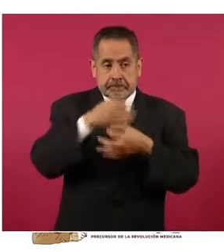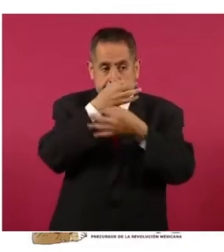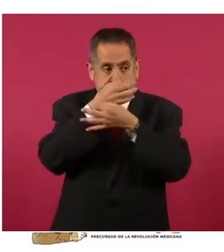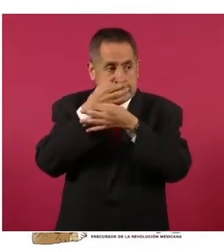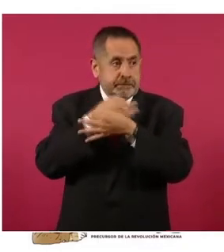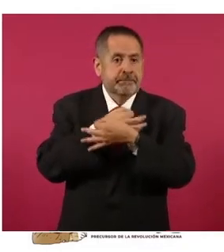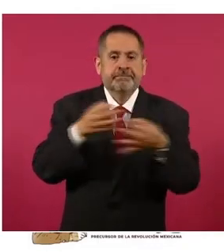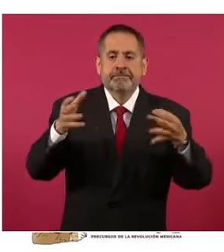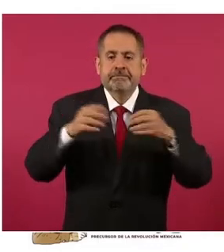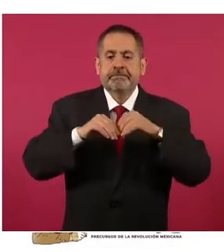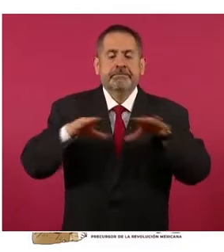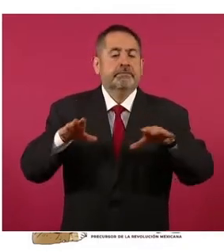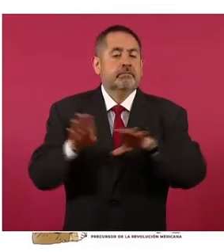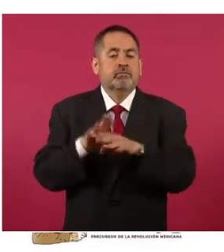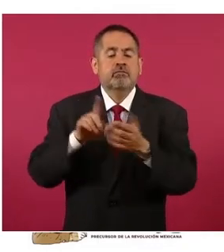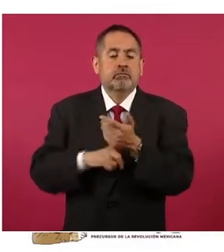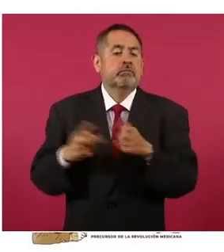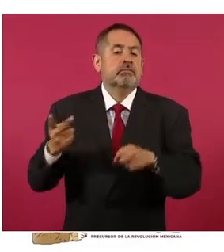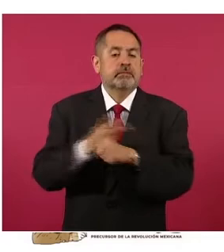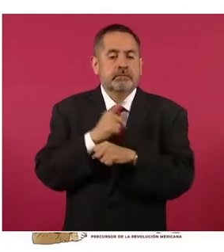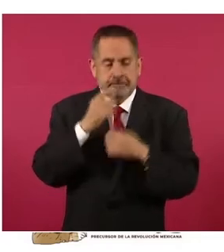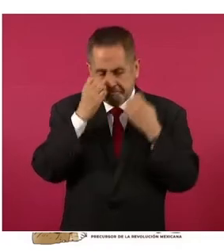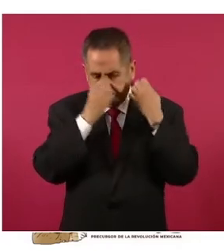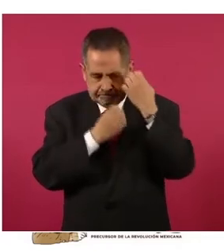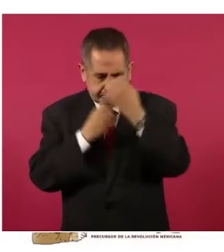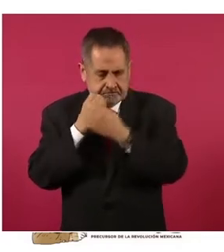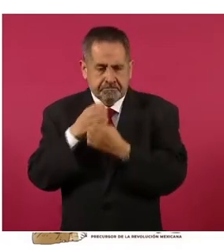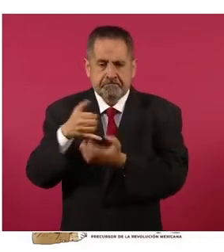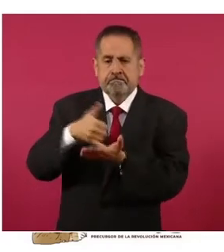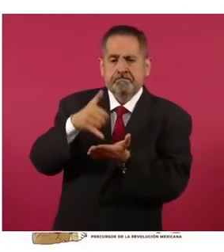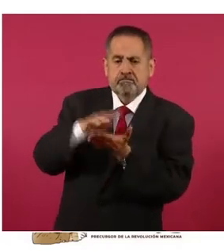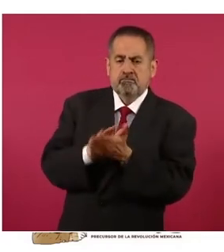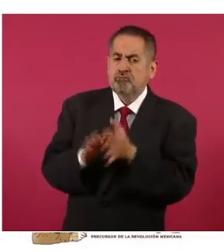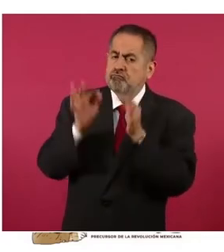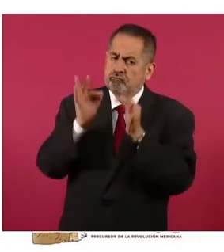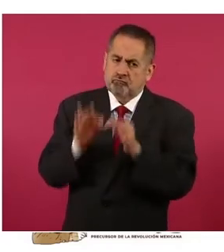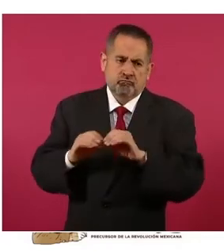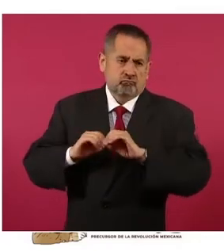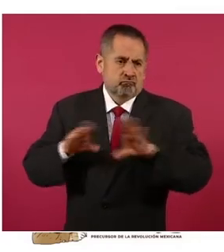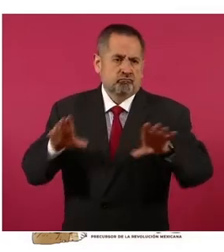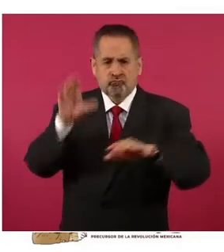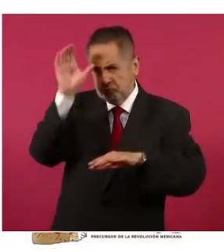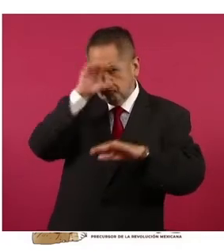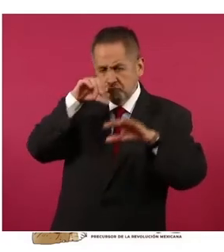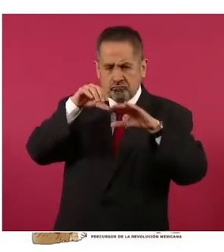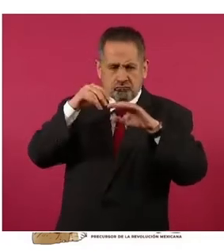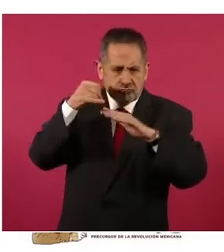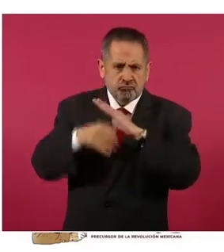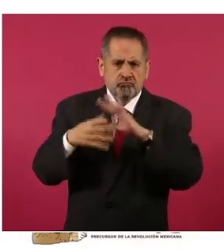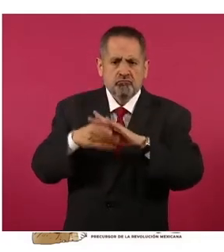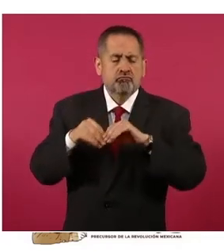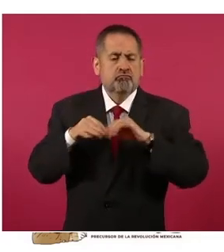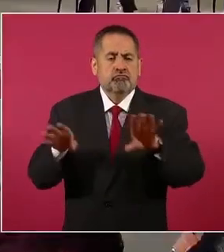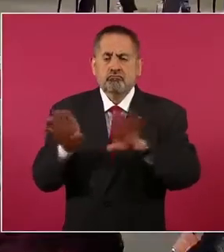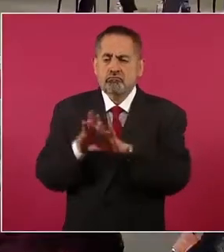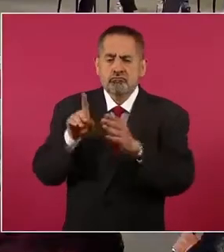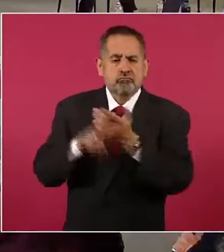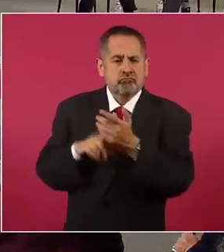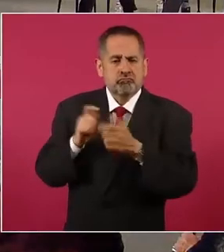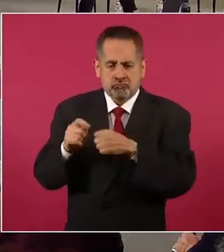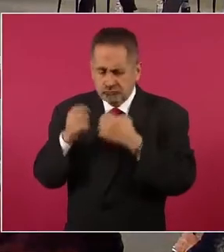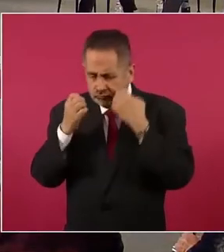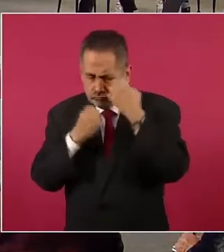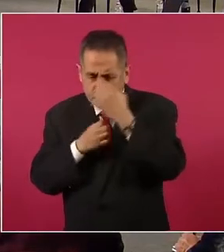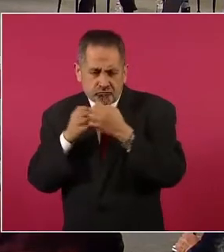visibilidad a nuestros resultados a través de publicaciones científicas y la publicación del método farmacopeico,